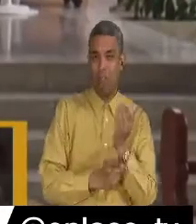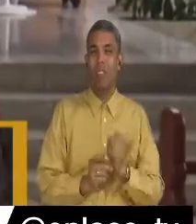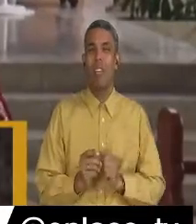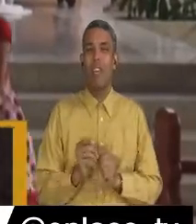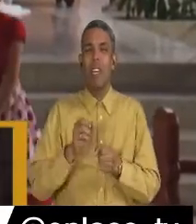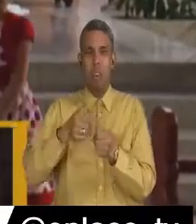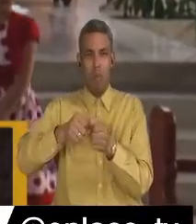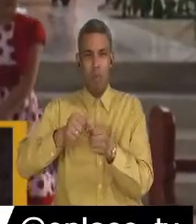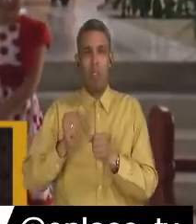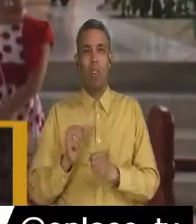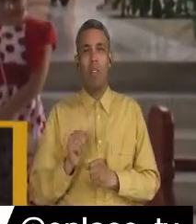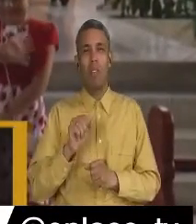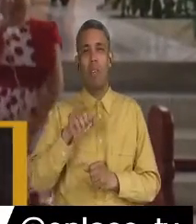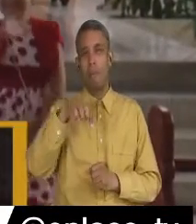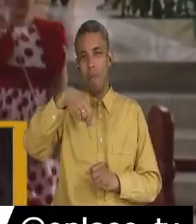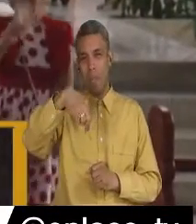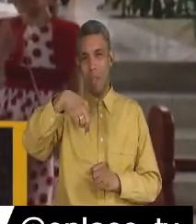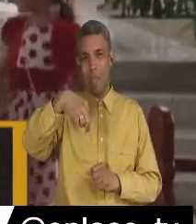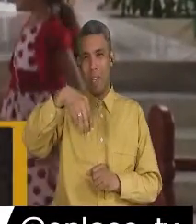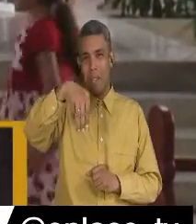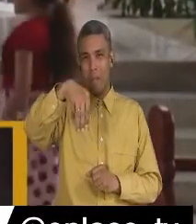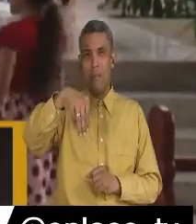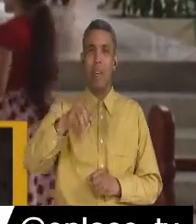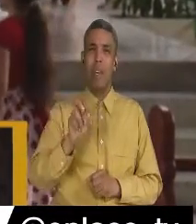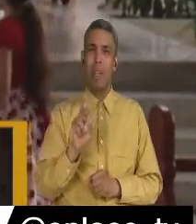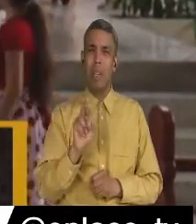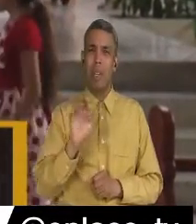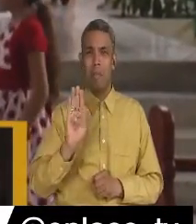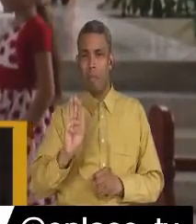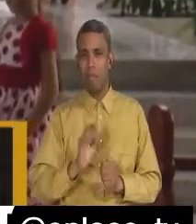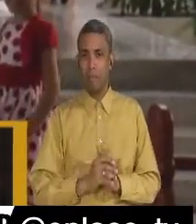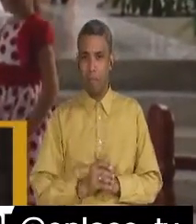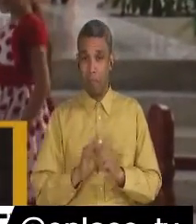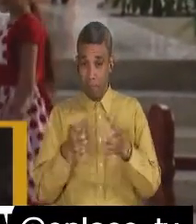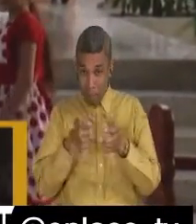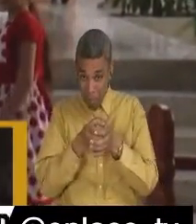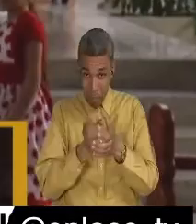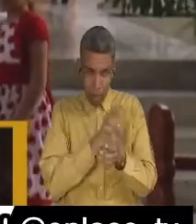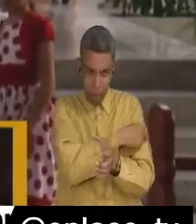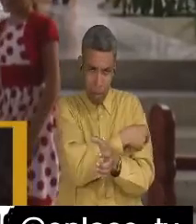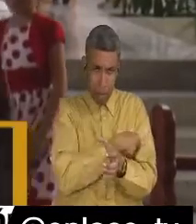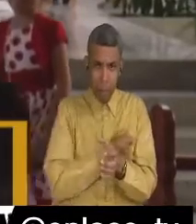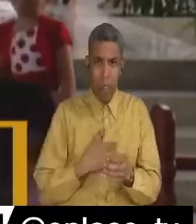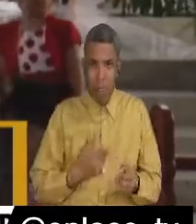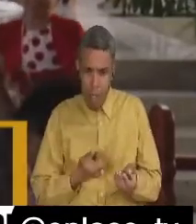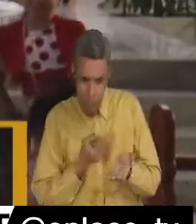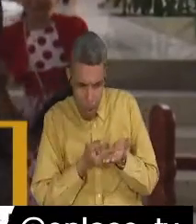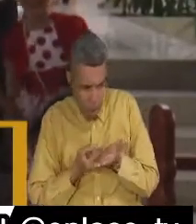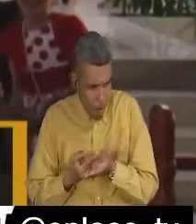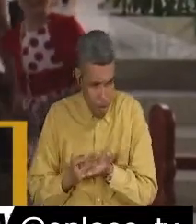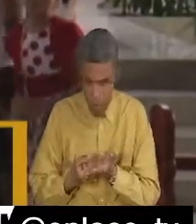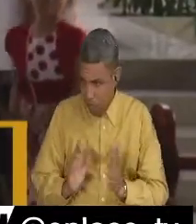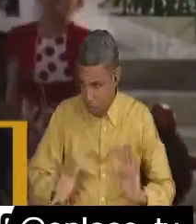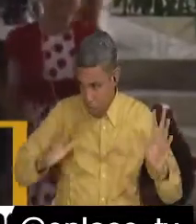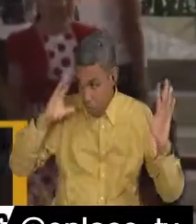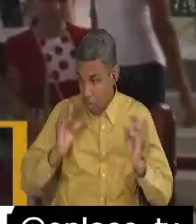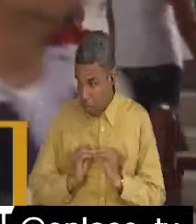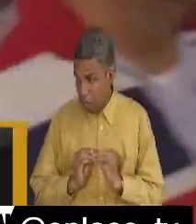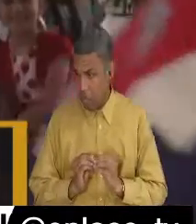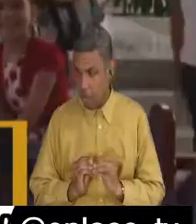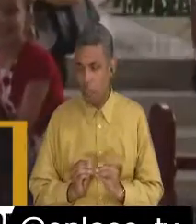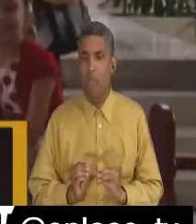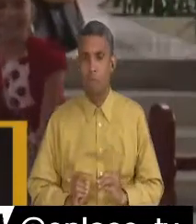quede chatarrizada, tomó la decisión para el próximo 17 de mayo de hacer una gran movilización. Por eso